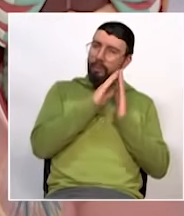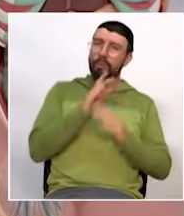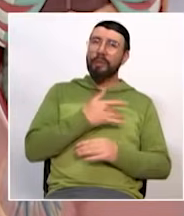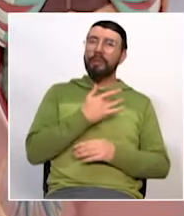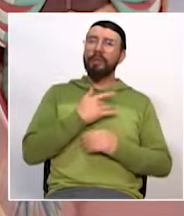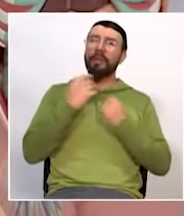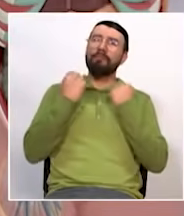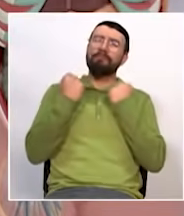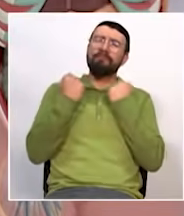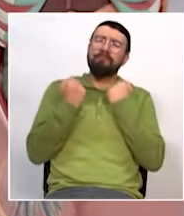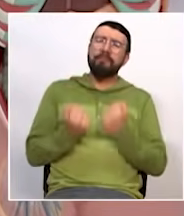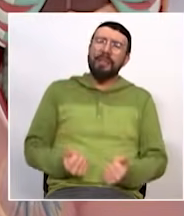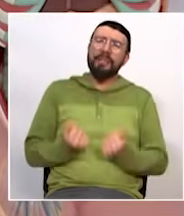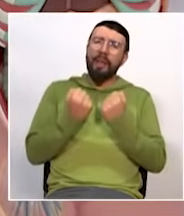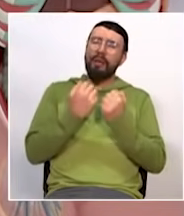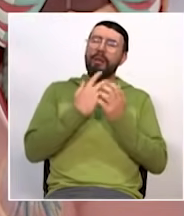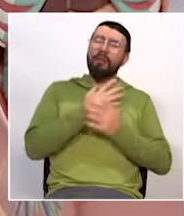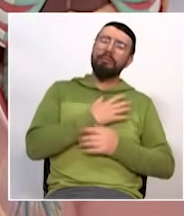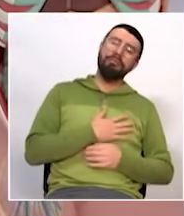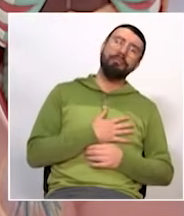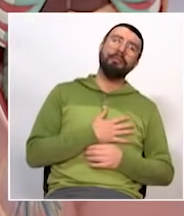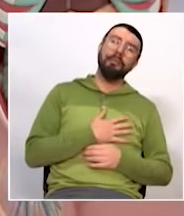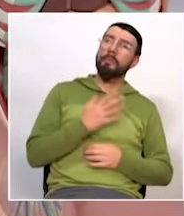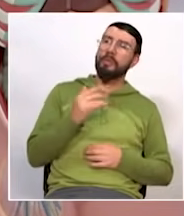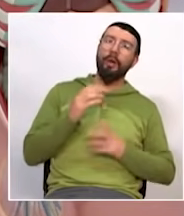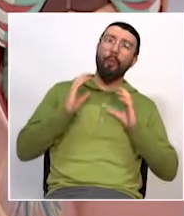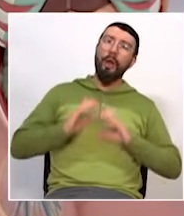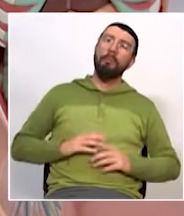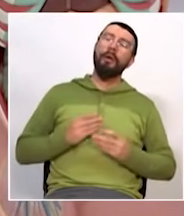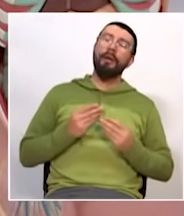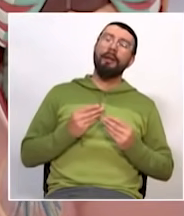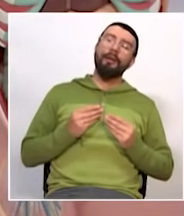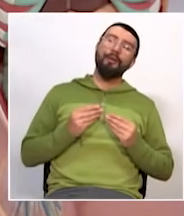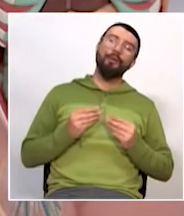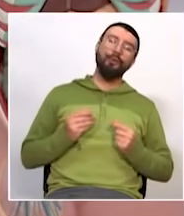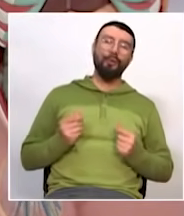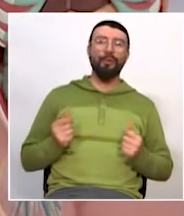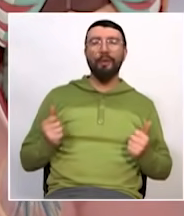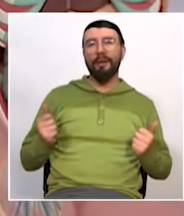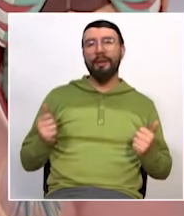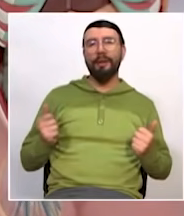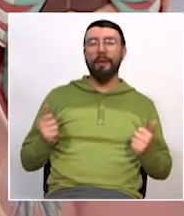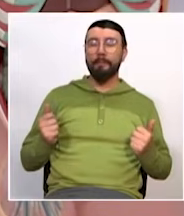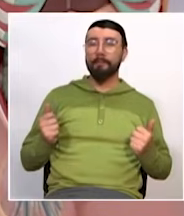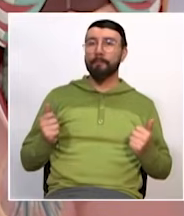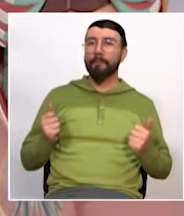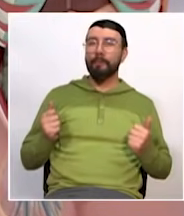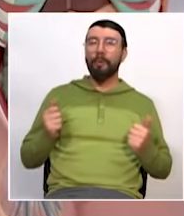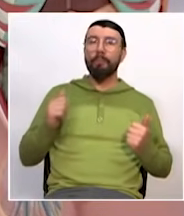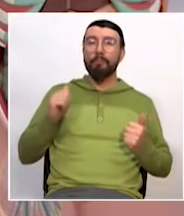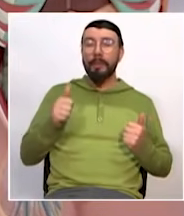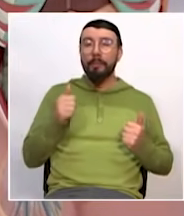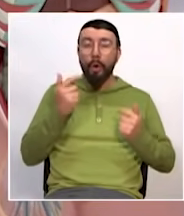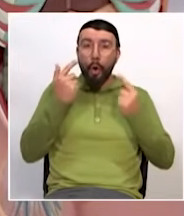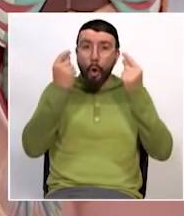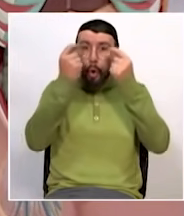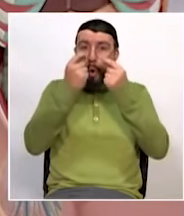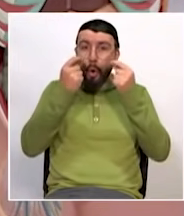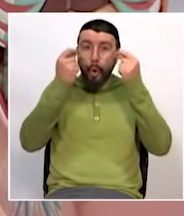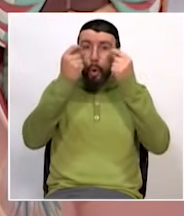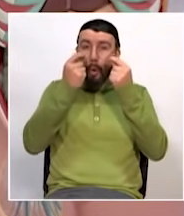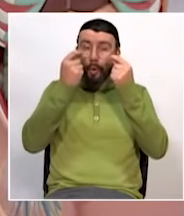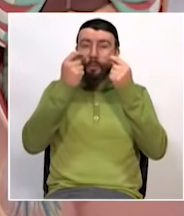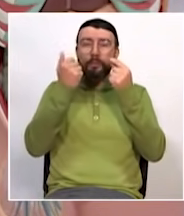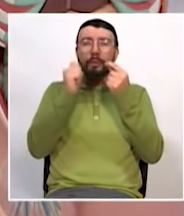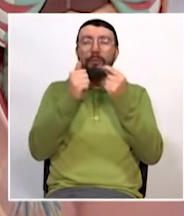y después de que siente el cuerpo pesado el cuerpo está relajado trate de dirigir el globo ocular el ojo